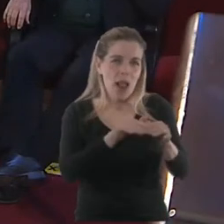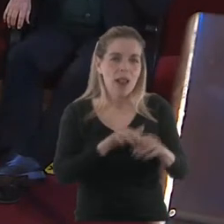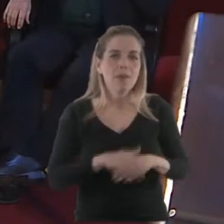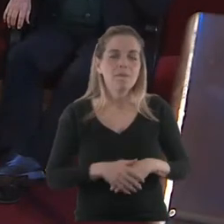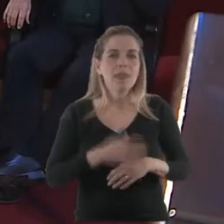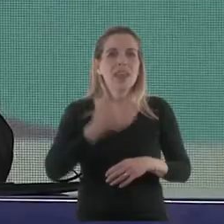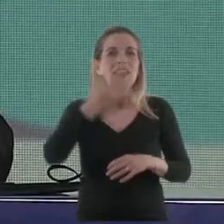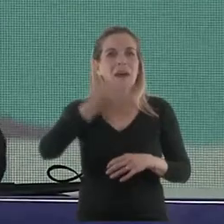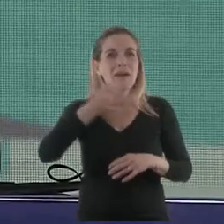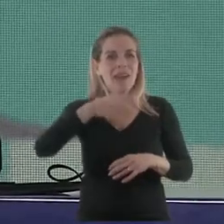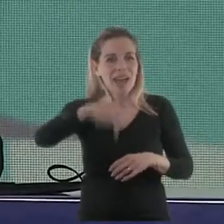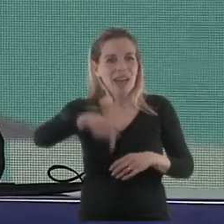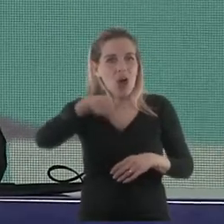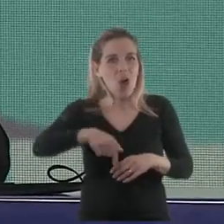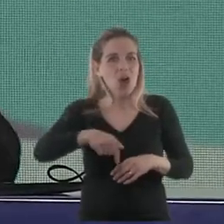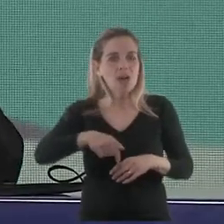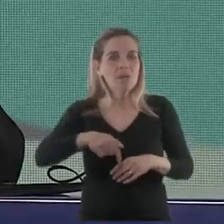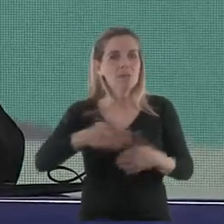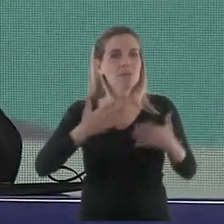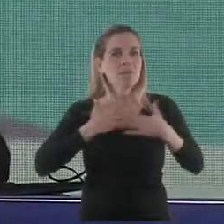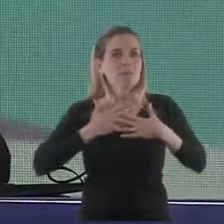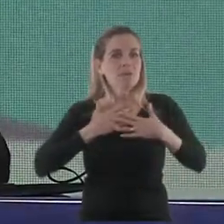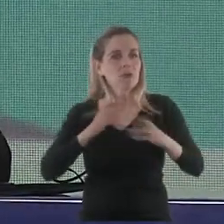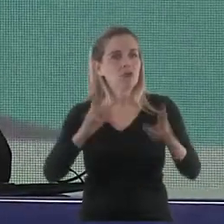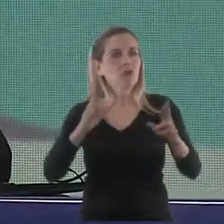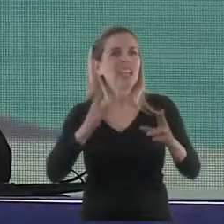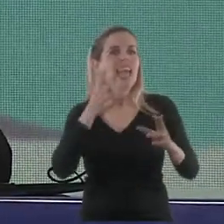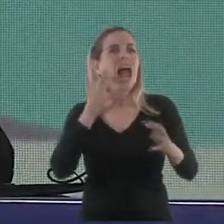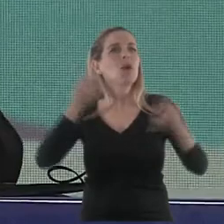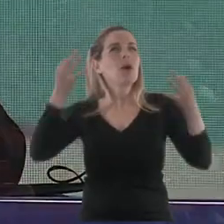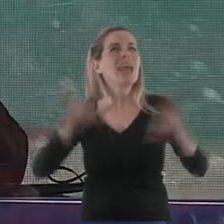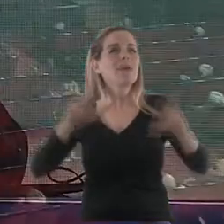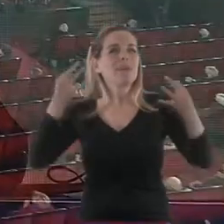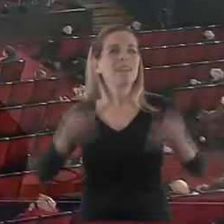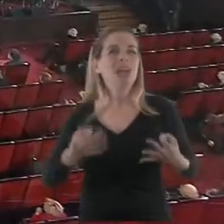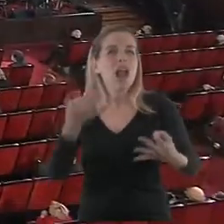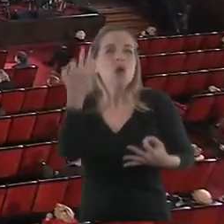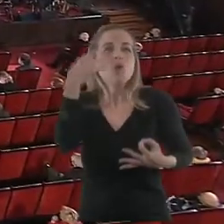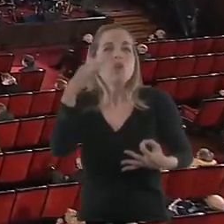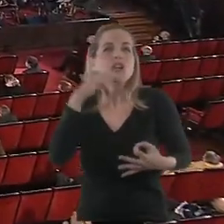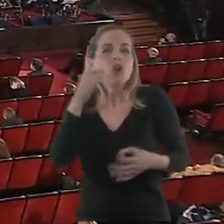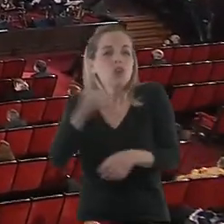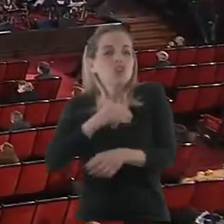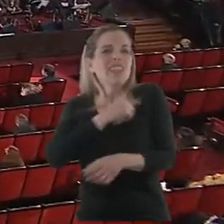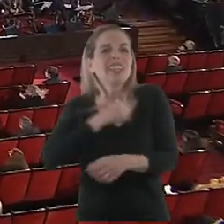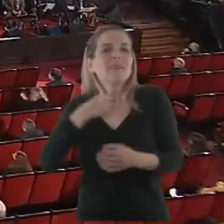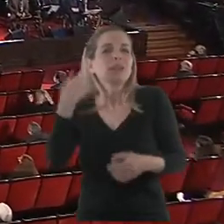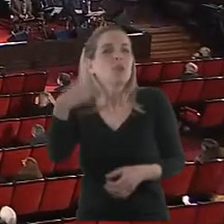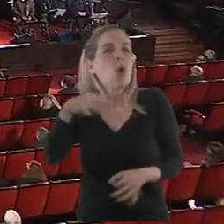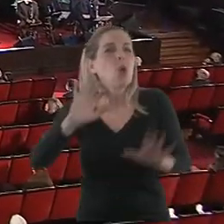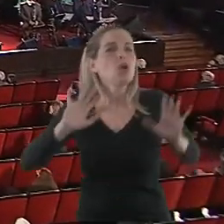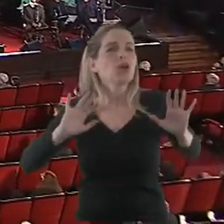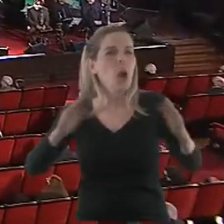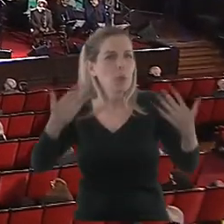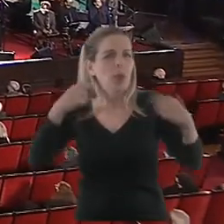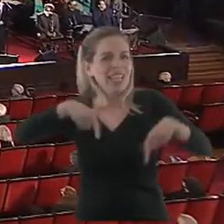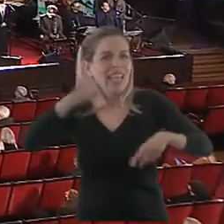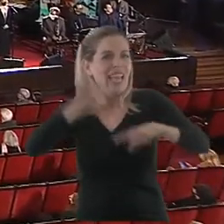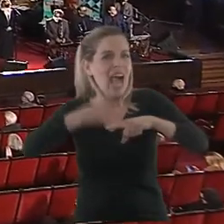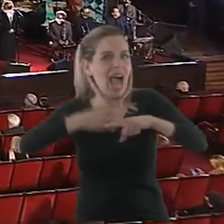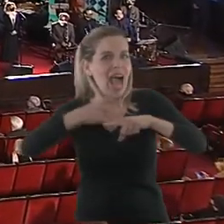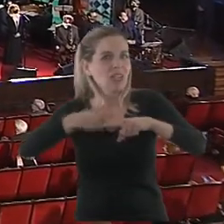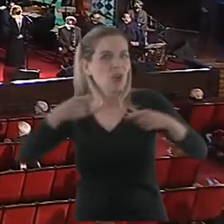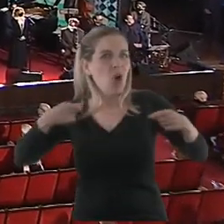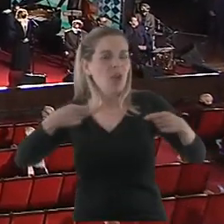hoy tengo un extraño privilegio, que en verdad es inmerecido, créanmelo, que es poder cerrar este acto de